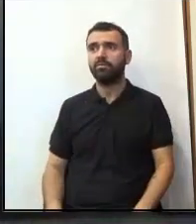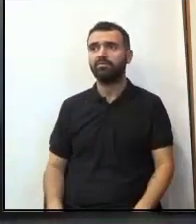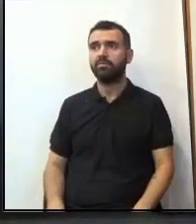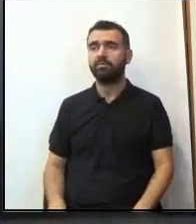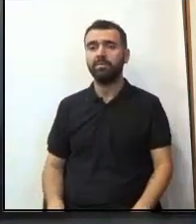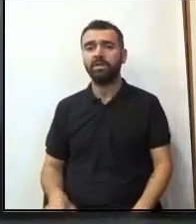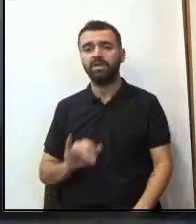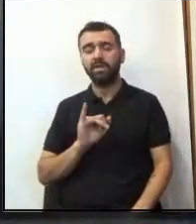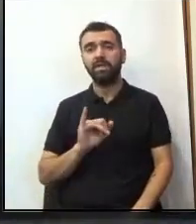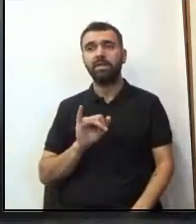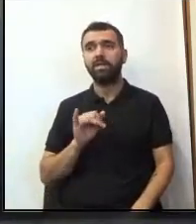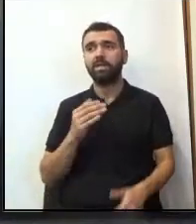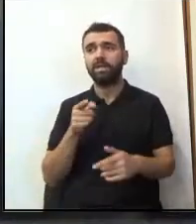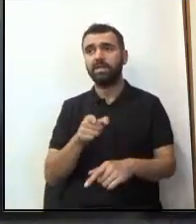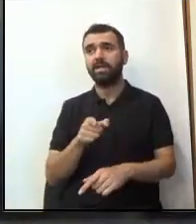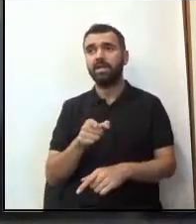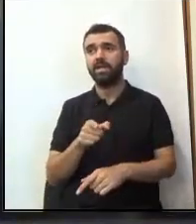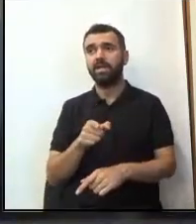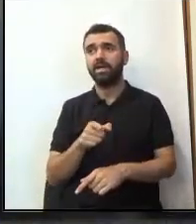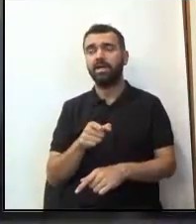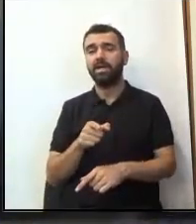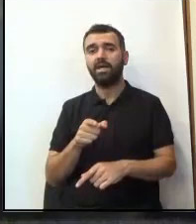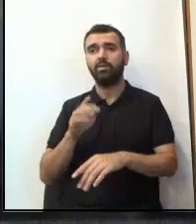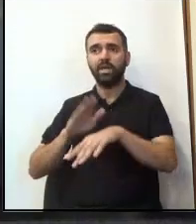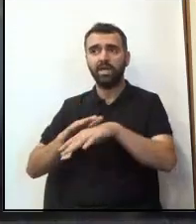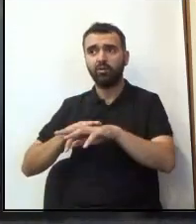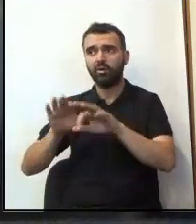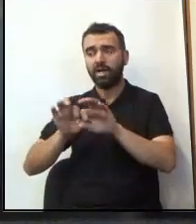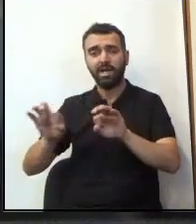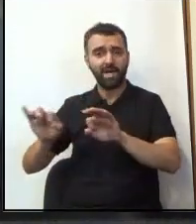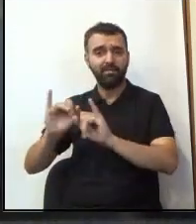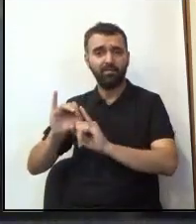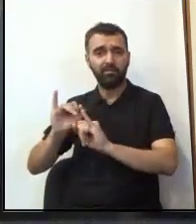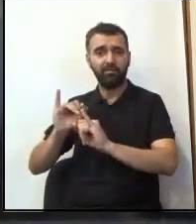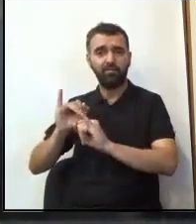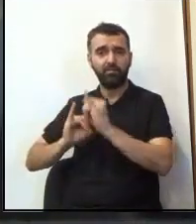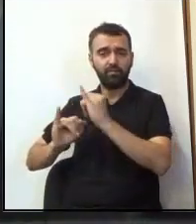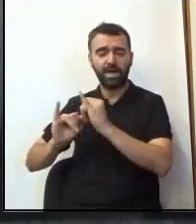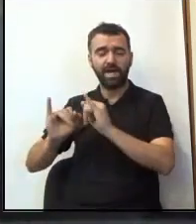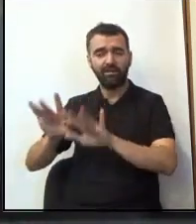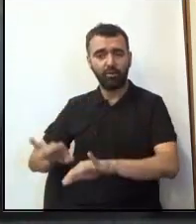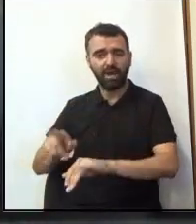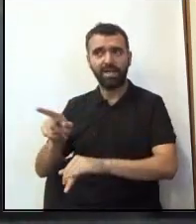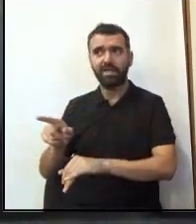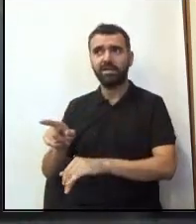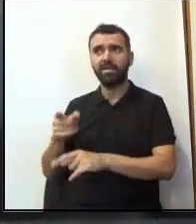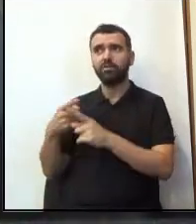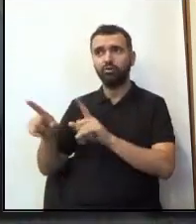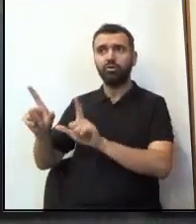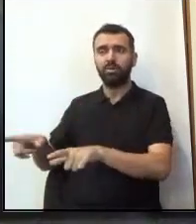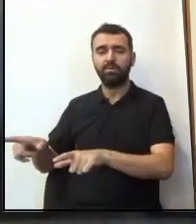Y que está, o sea, tenemos que pedirlo informática y no es parte de, que es otro